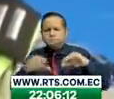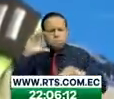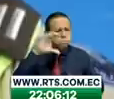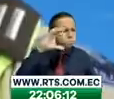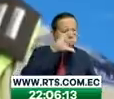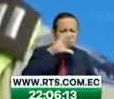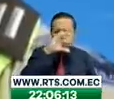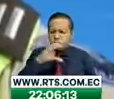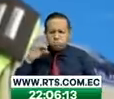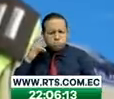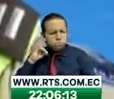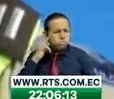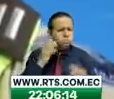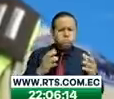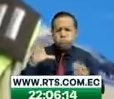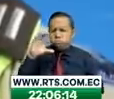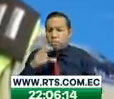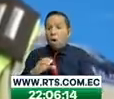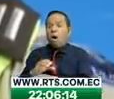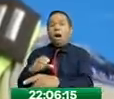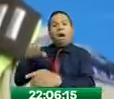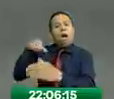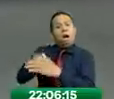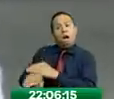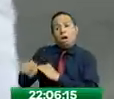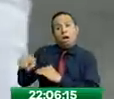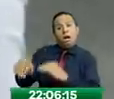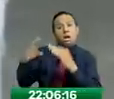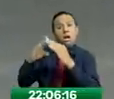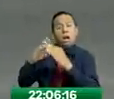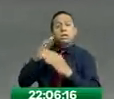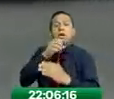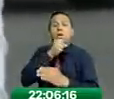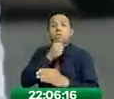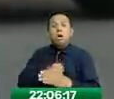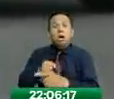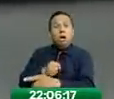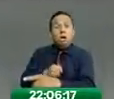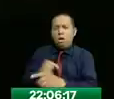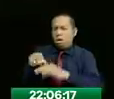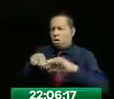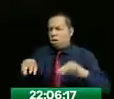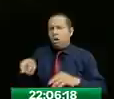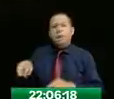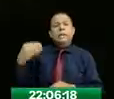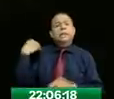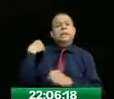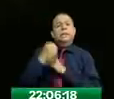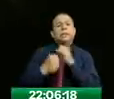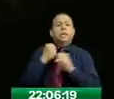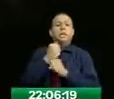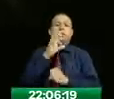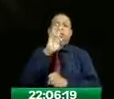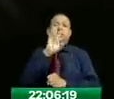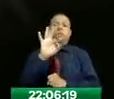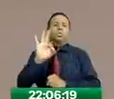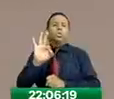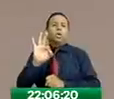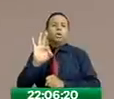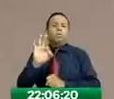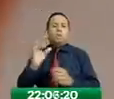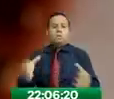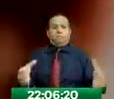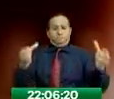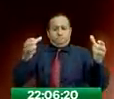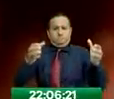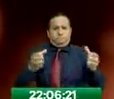logra ubicar a la menor de edad de 2 años. Según la madre y un amigo cercano, el hombre de 79 años de edad la tenía entre sus